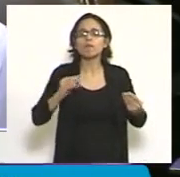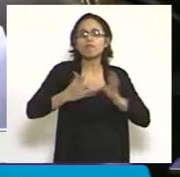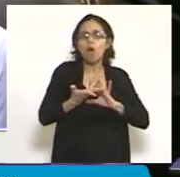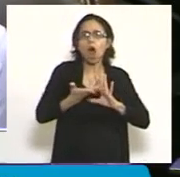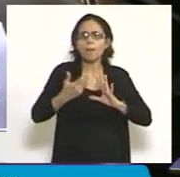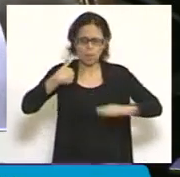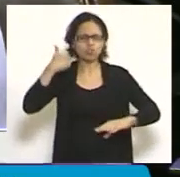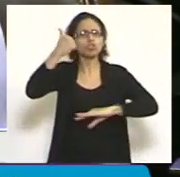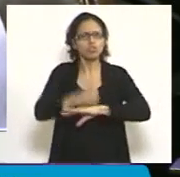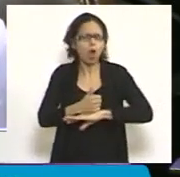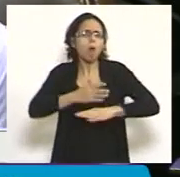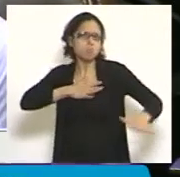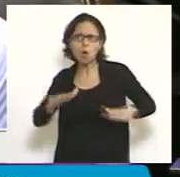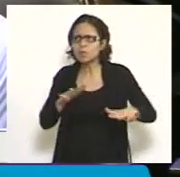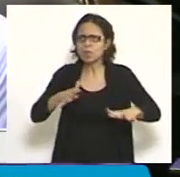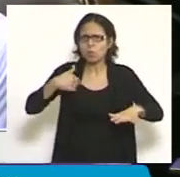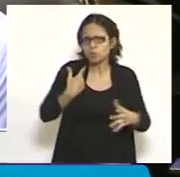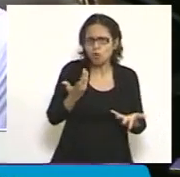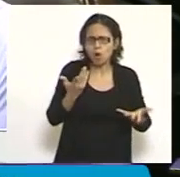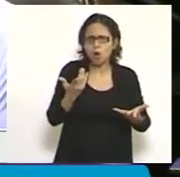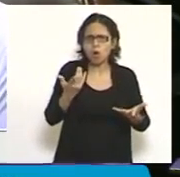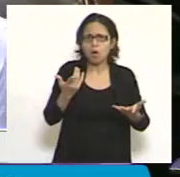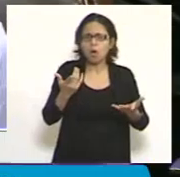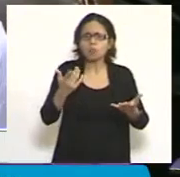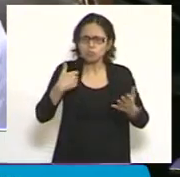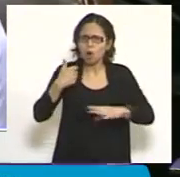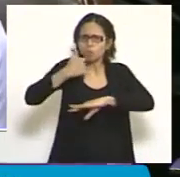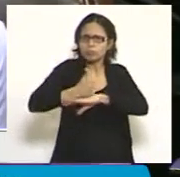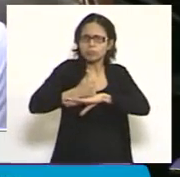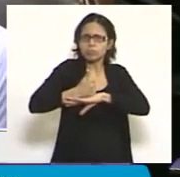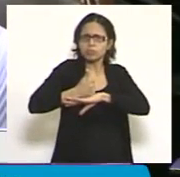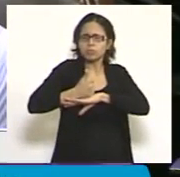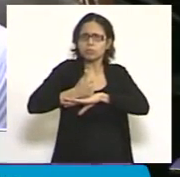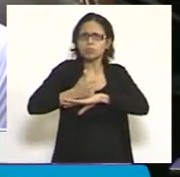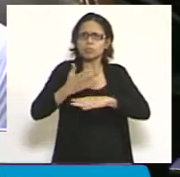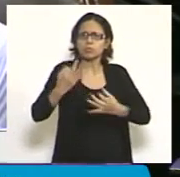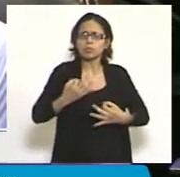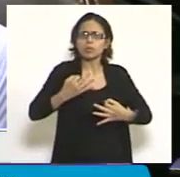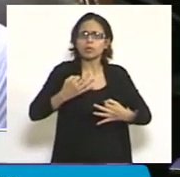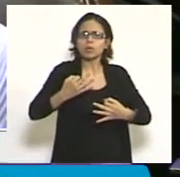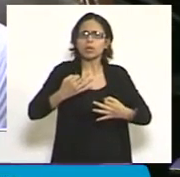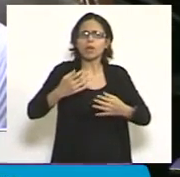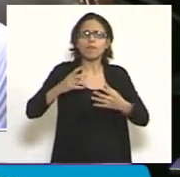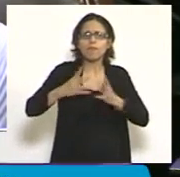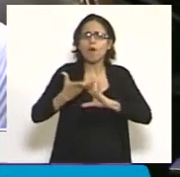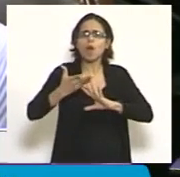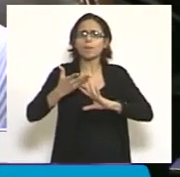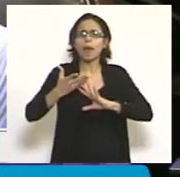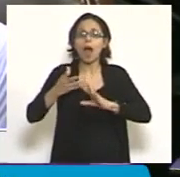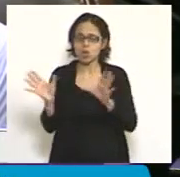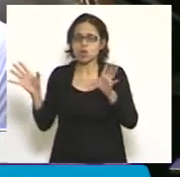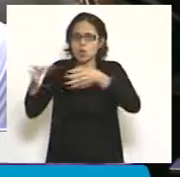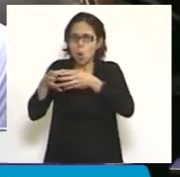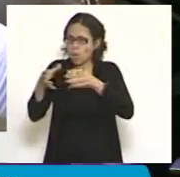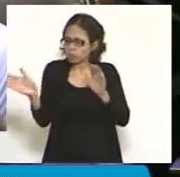porque soy funcional, sin querer o porque lo soy a todas luces, a la parte más